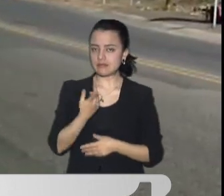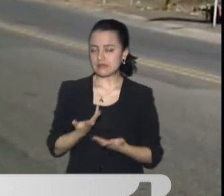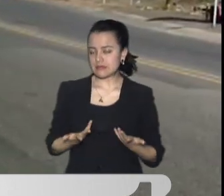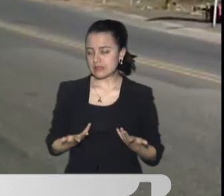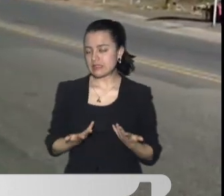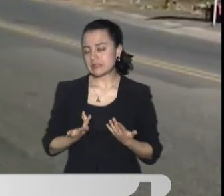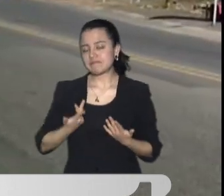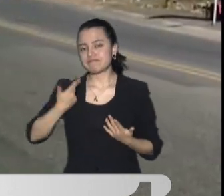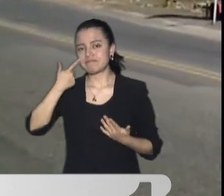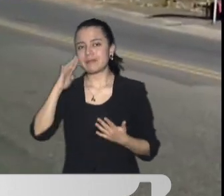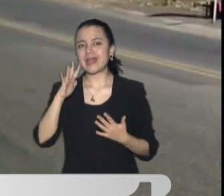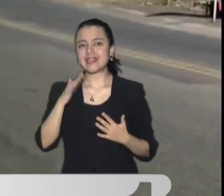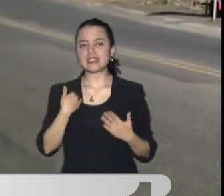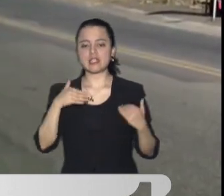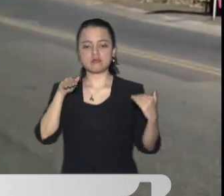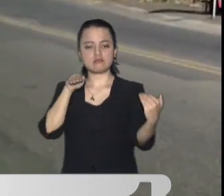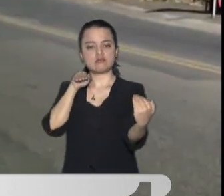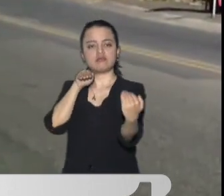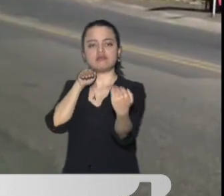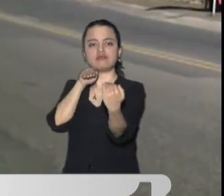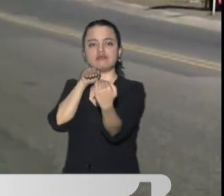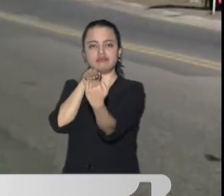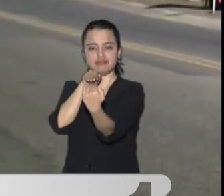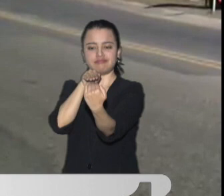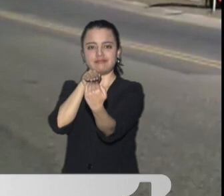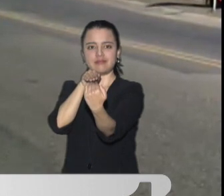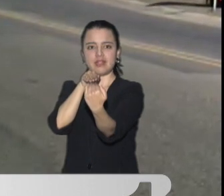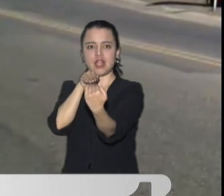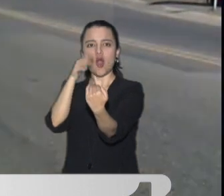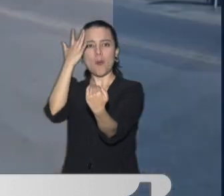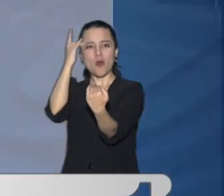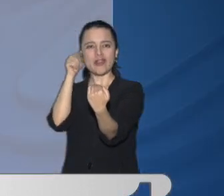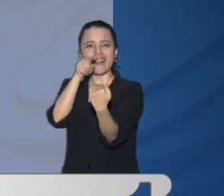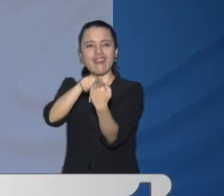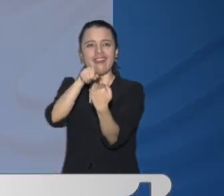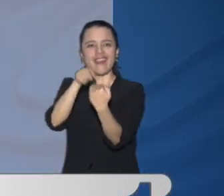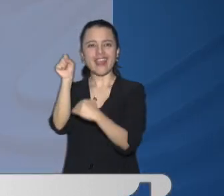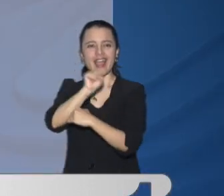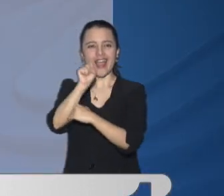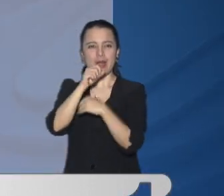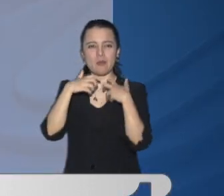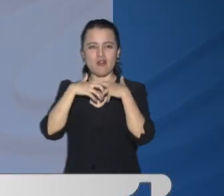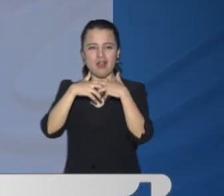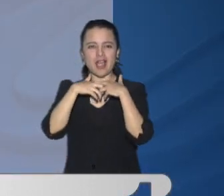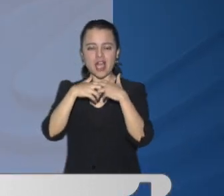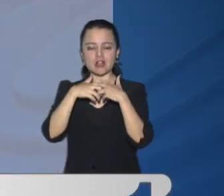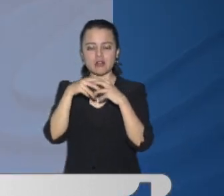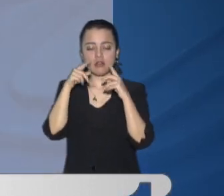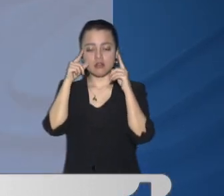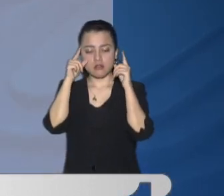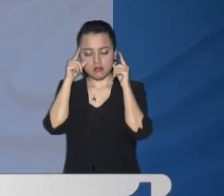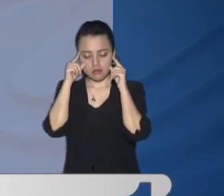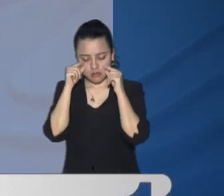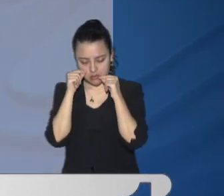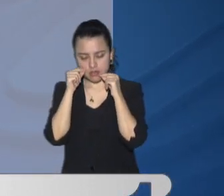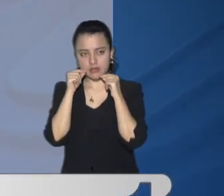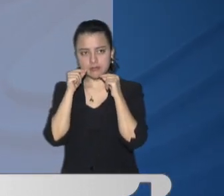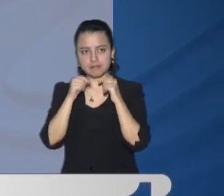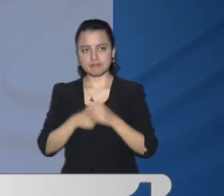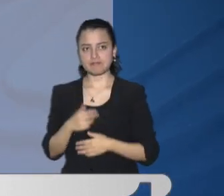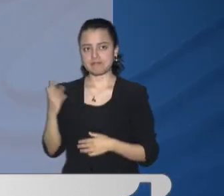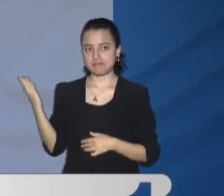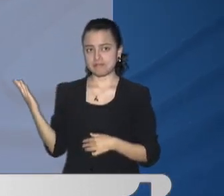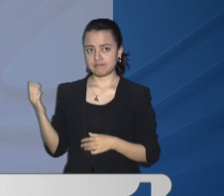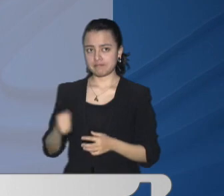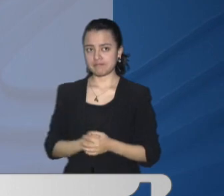vial que tenemos es invasión de carril y un posible microsueño por parte del vehículo particular. Ay, Señor bendito, Padre celestial. En el